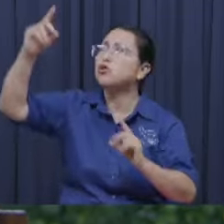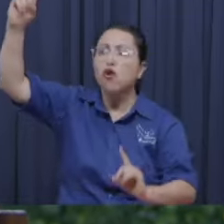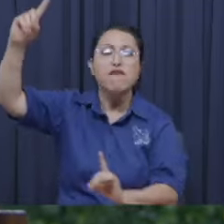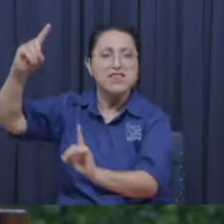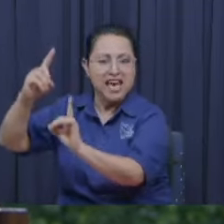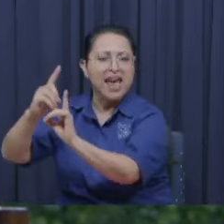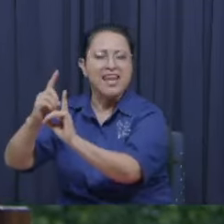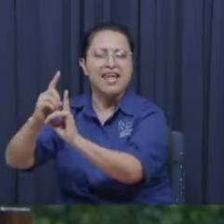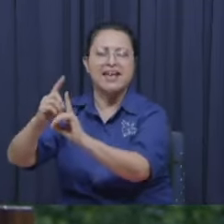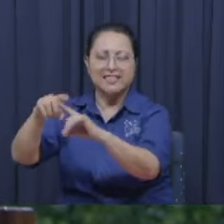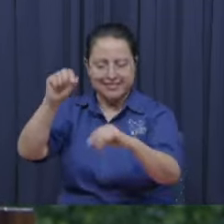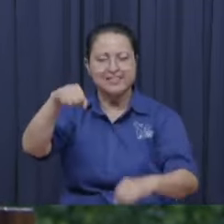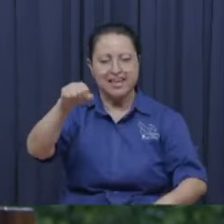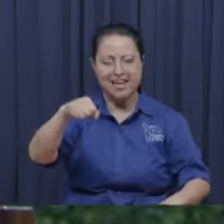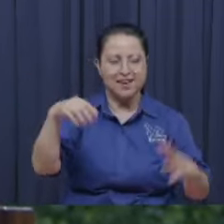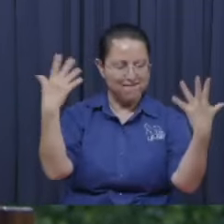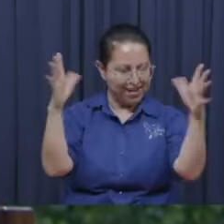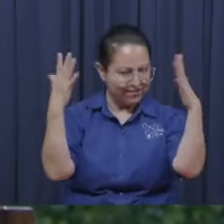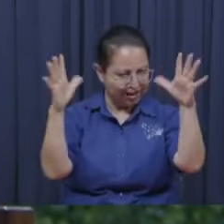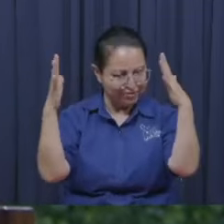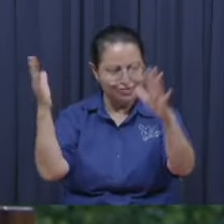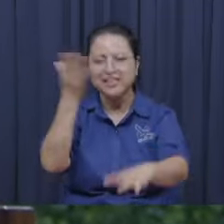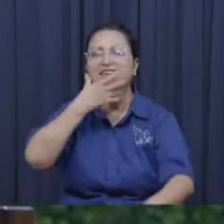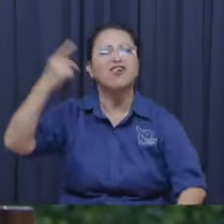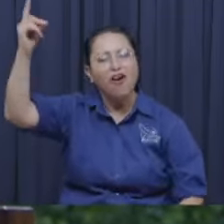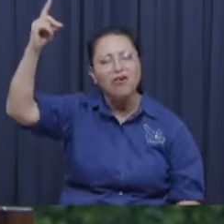Rey bendito.